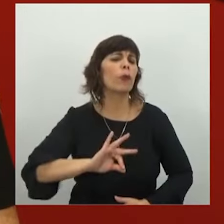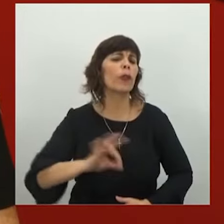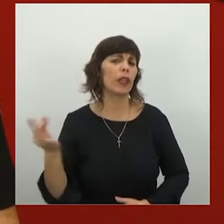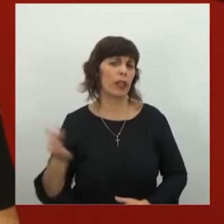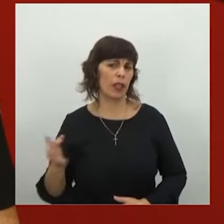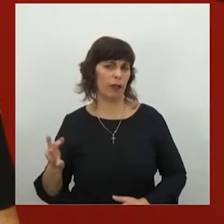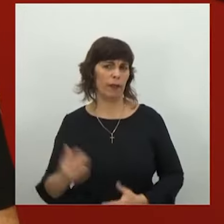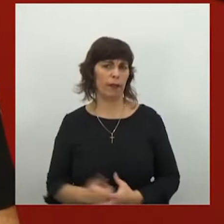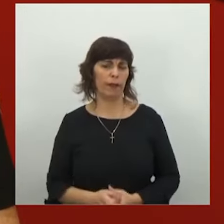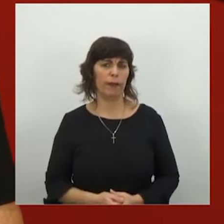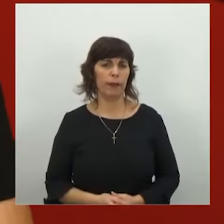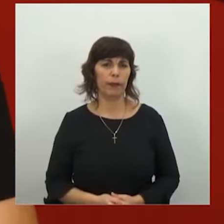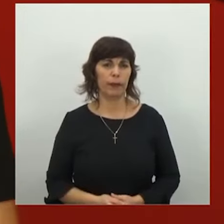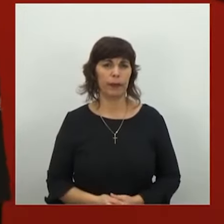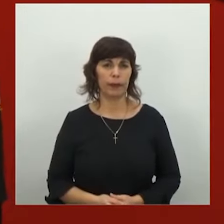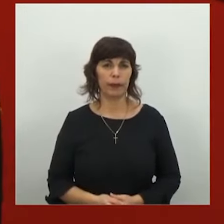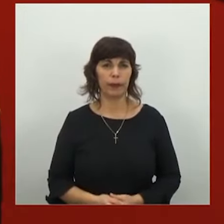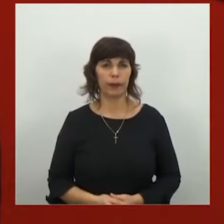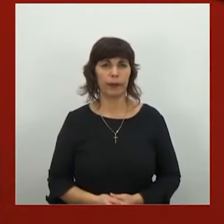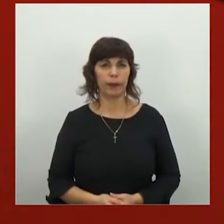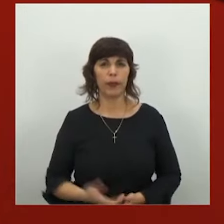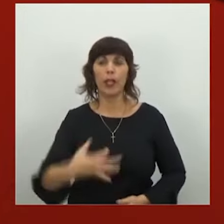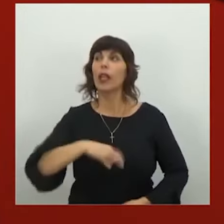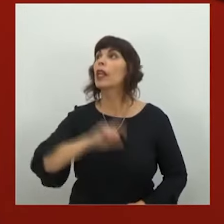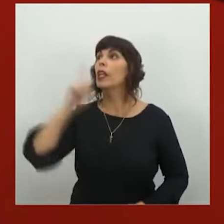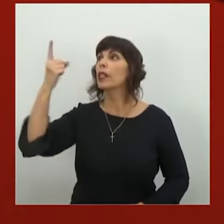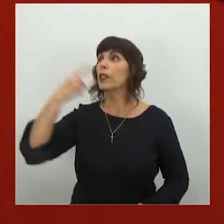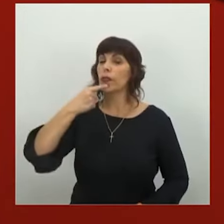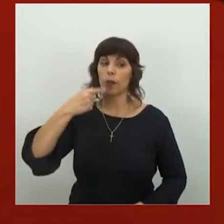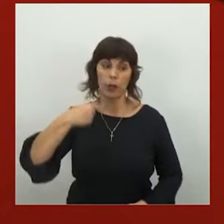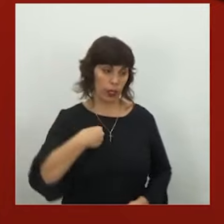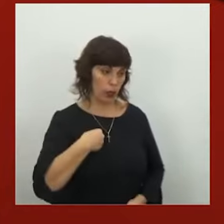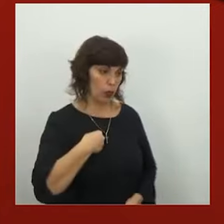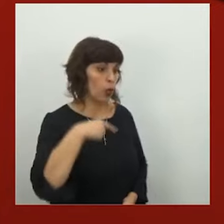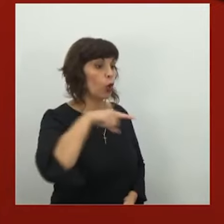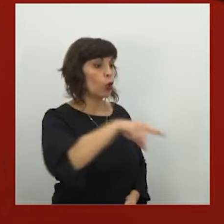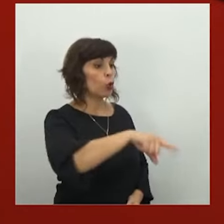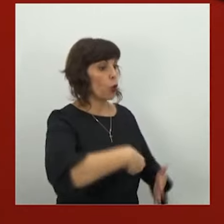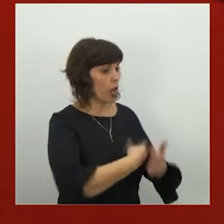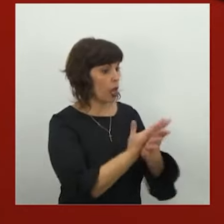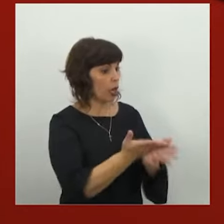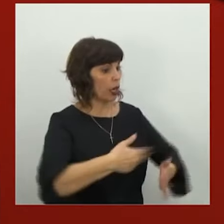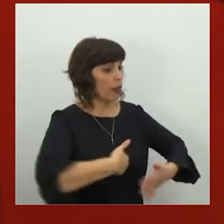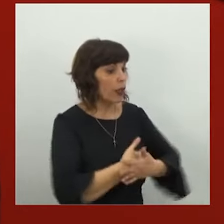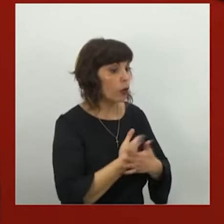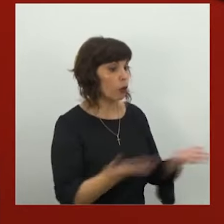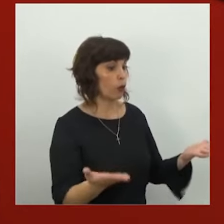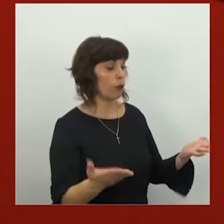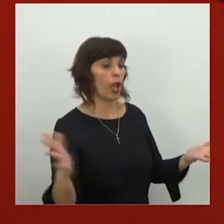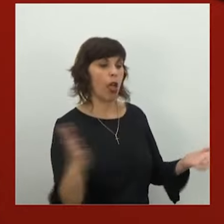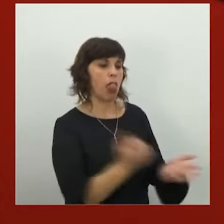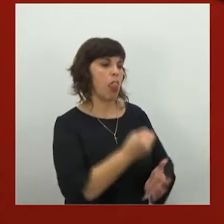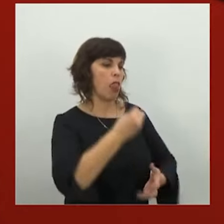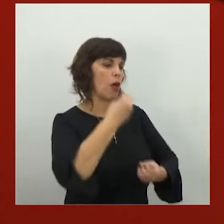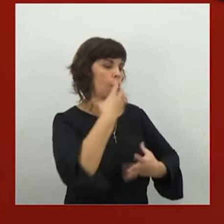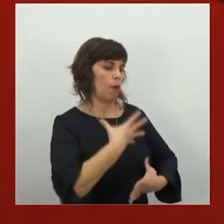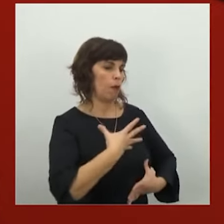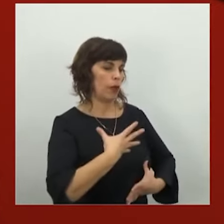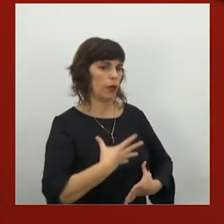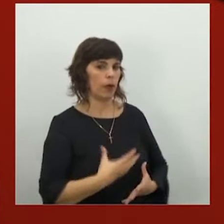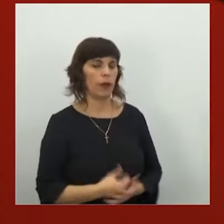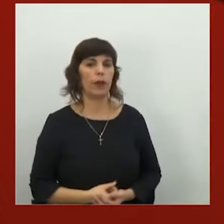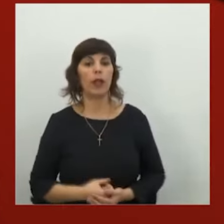La gracia. Y así como el Señor me dijo, confía en mi gracia, todo va a ir bien. Querido oyente, la gracia